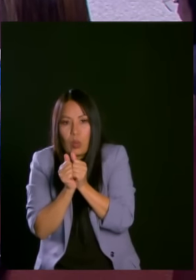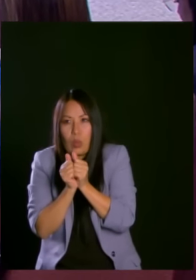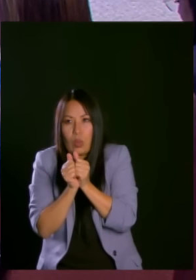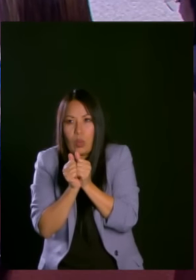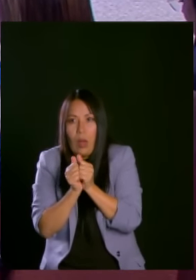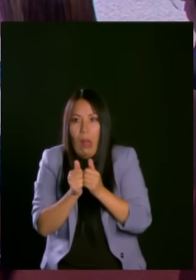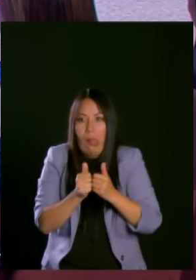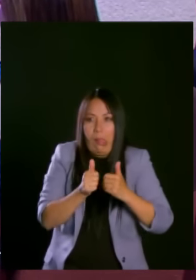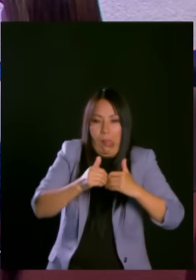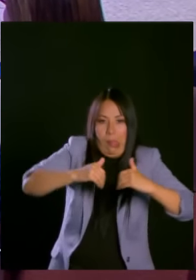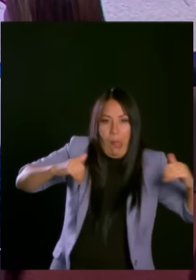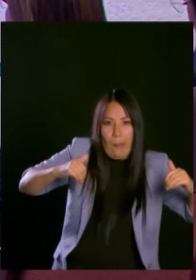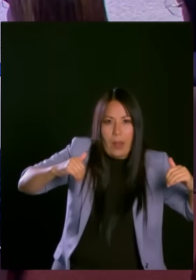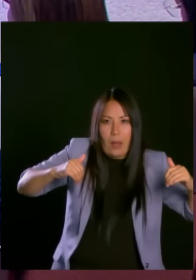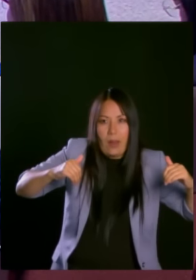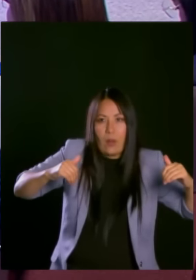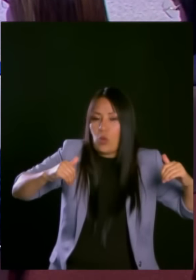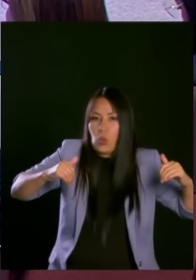Sí estuviste, pero ya no.